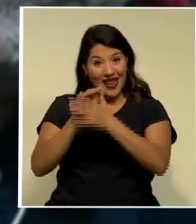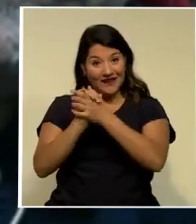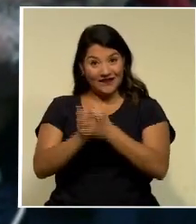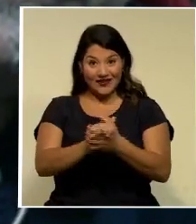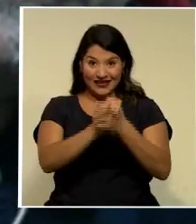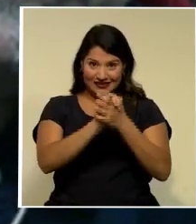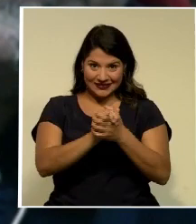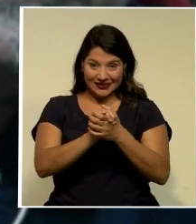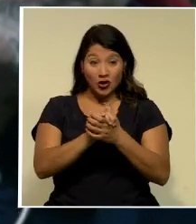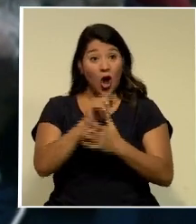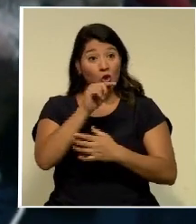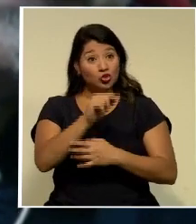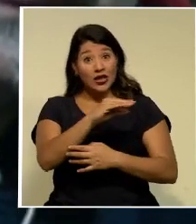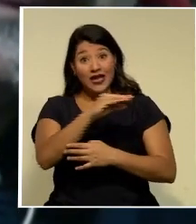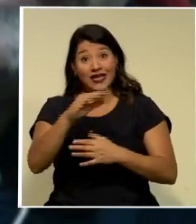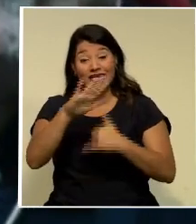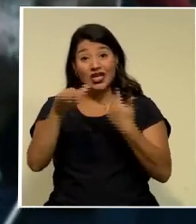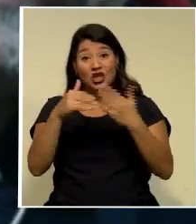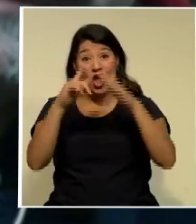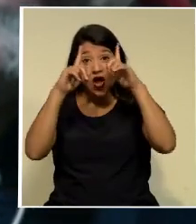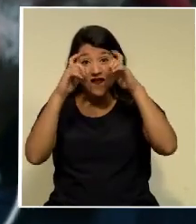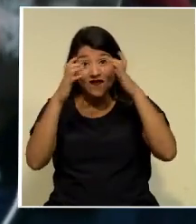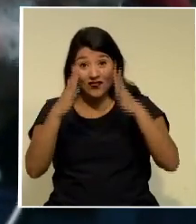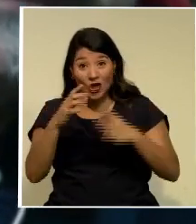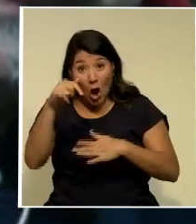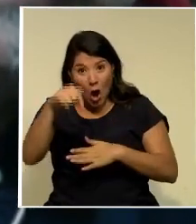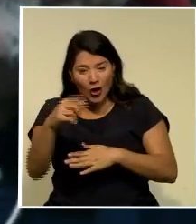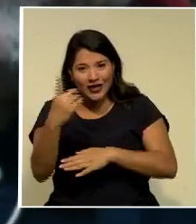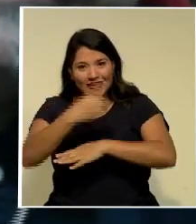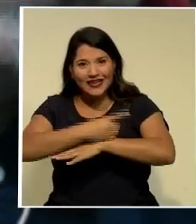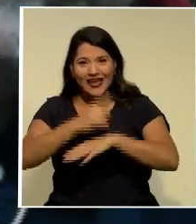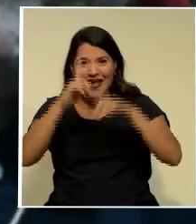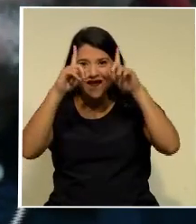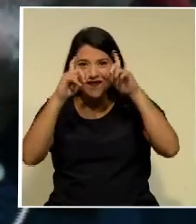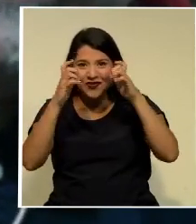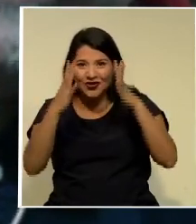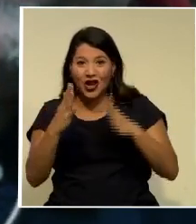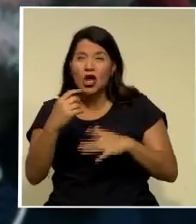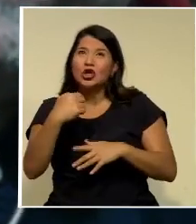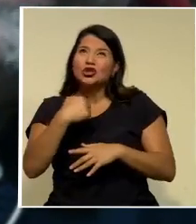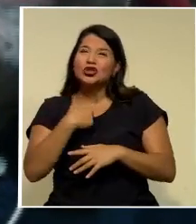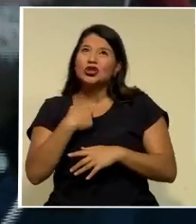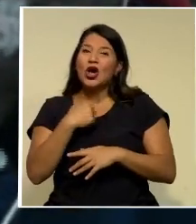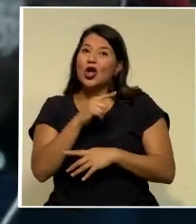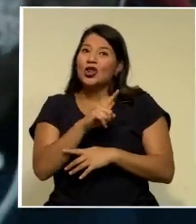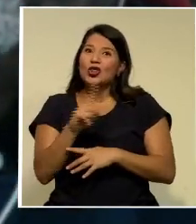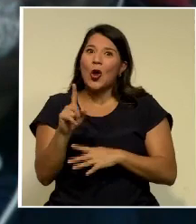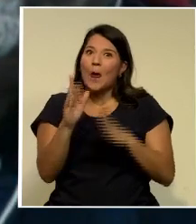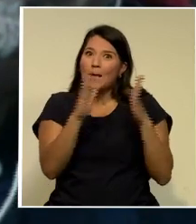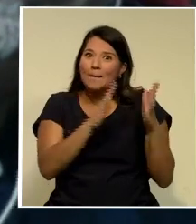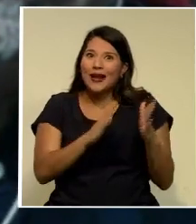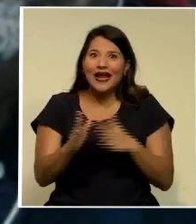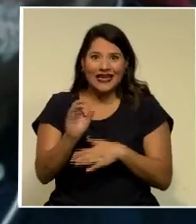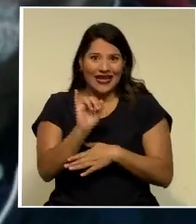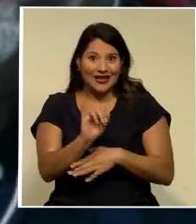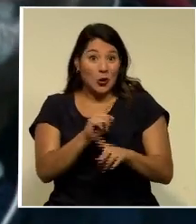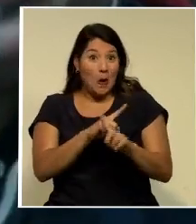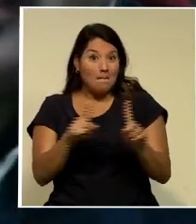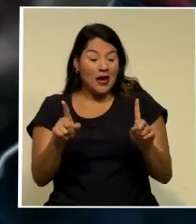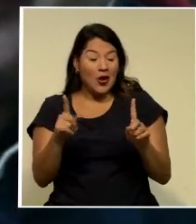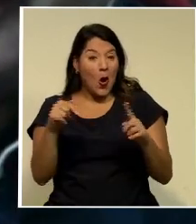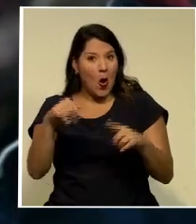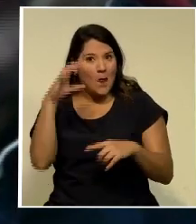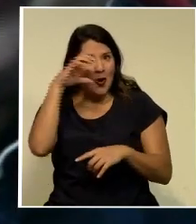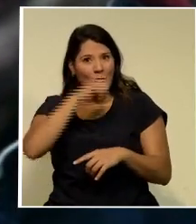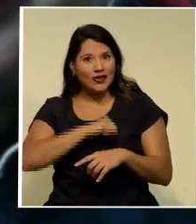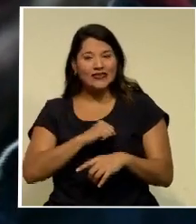los fotógrafos, porque hoy es el Día del Fotógrafo. No lo planeé así, pero así cuadró. Di la